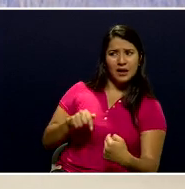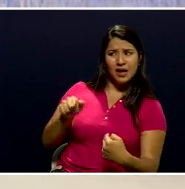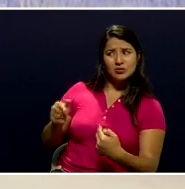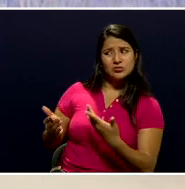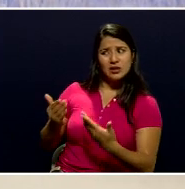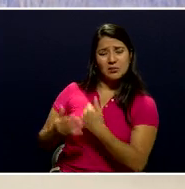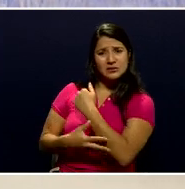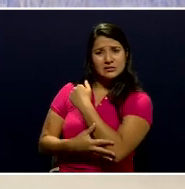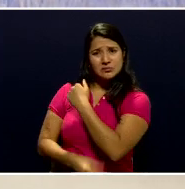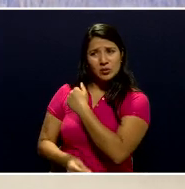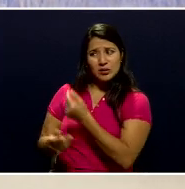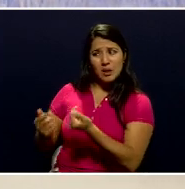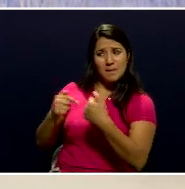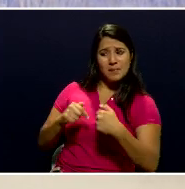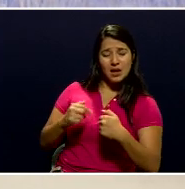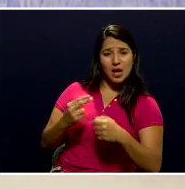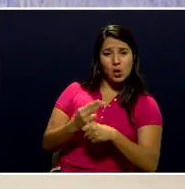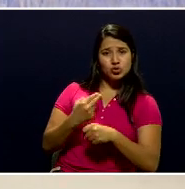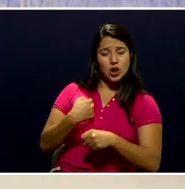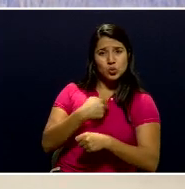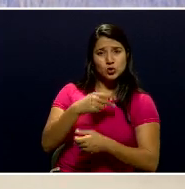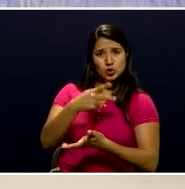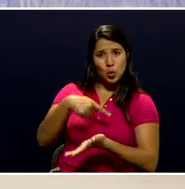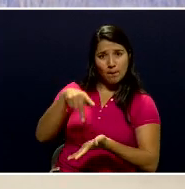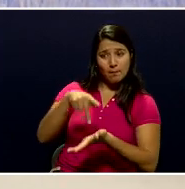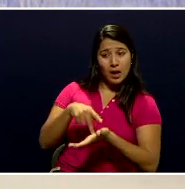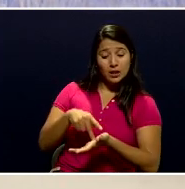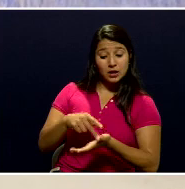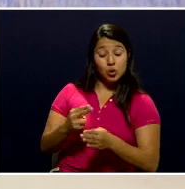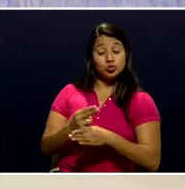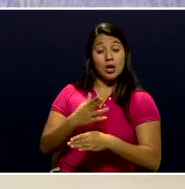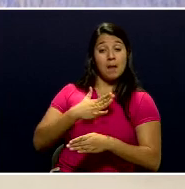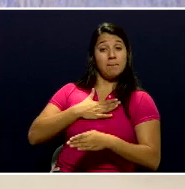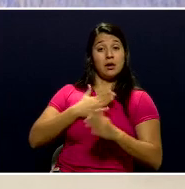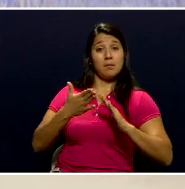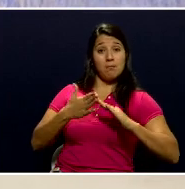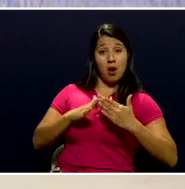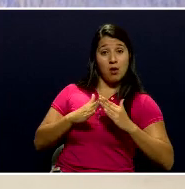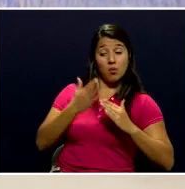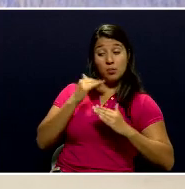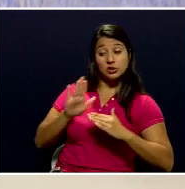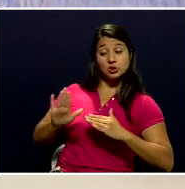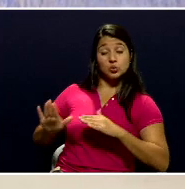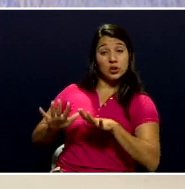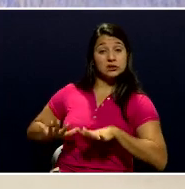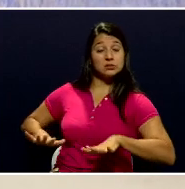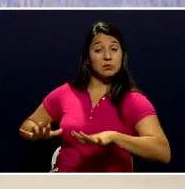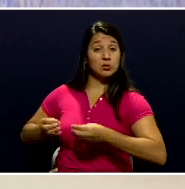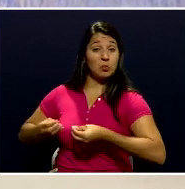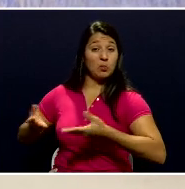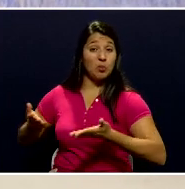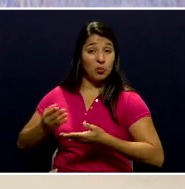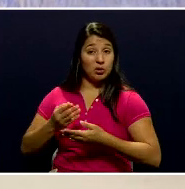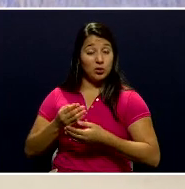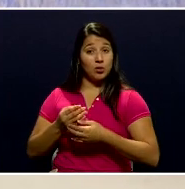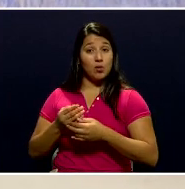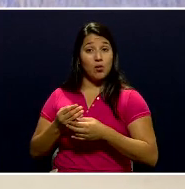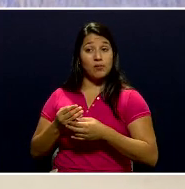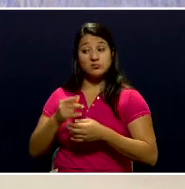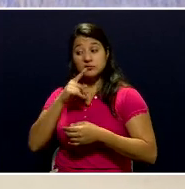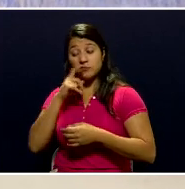económicos, pero vienen a utilizar el barrio, mi barrio, porque su espacio público pues, es un poco más